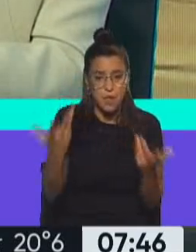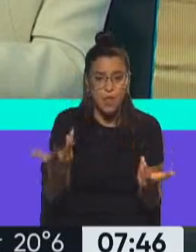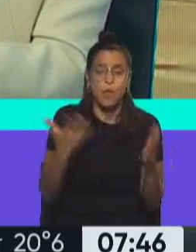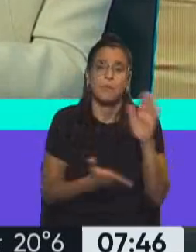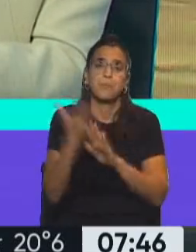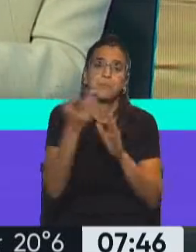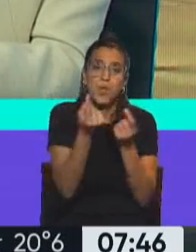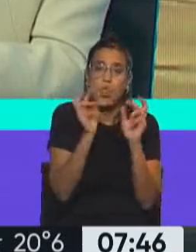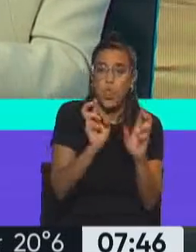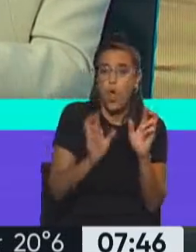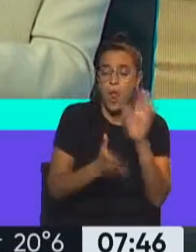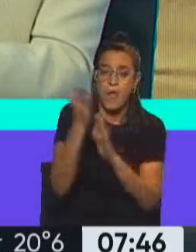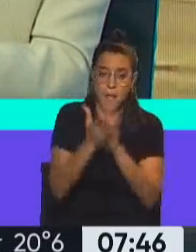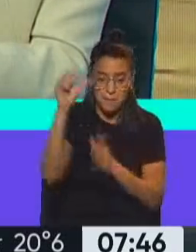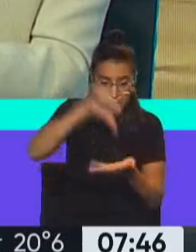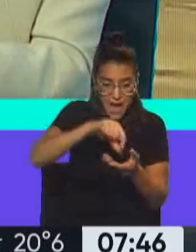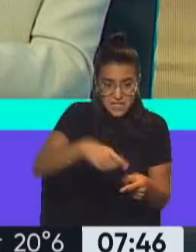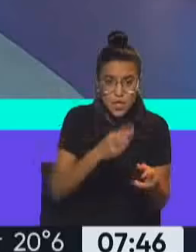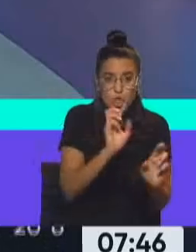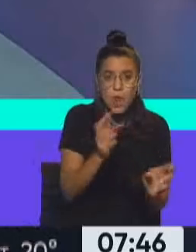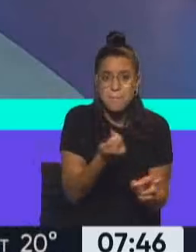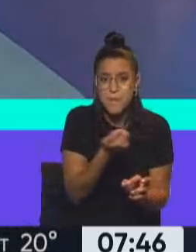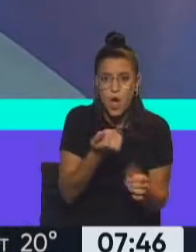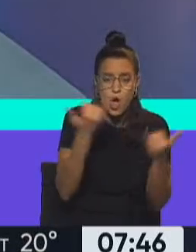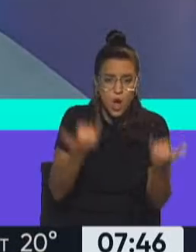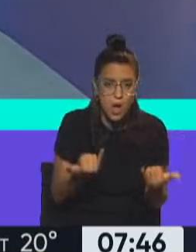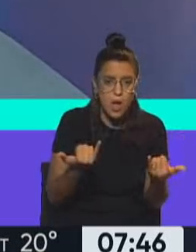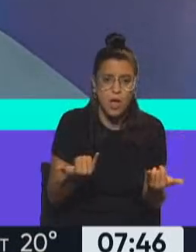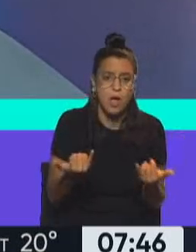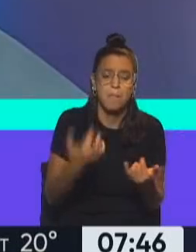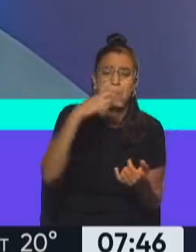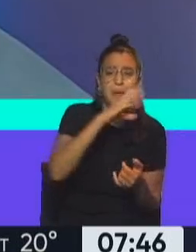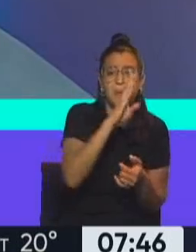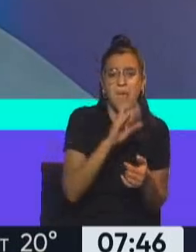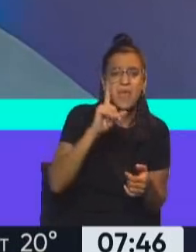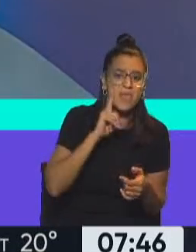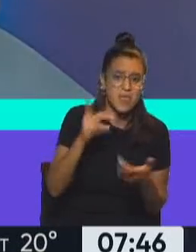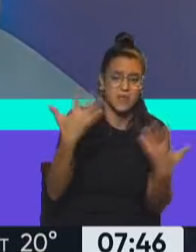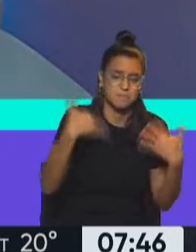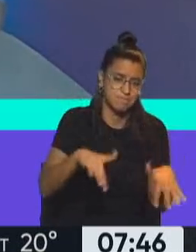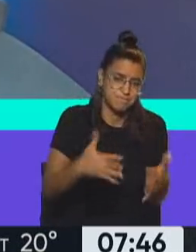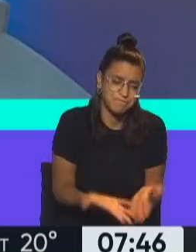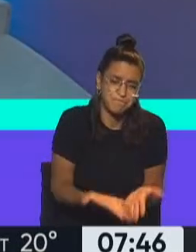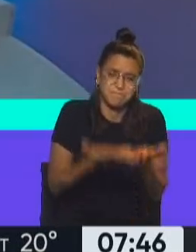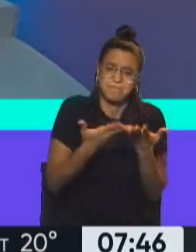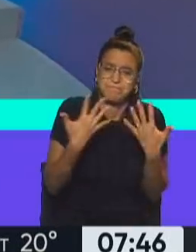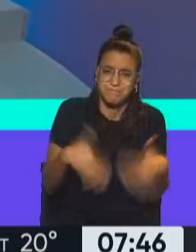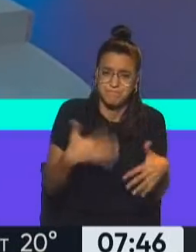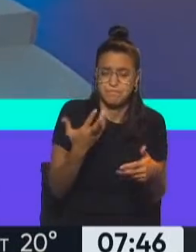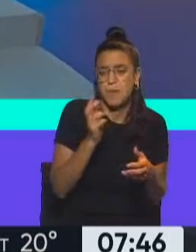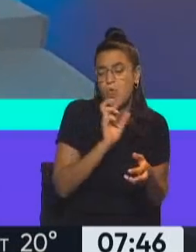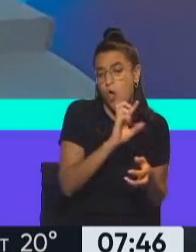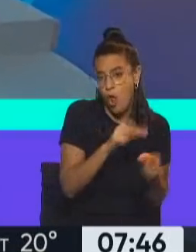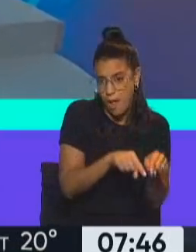sigan siendo se dólares en un país donde tiene un pedir completo fuera del país en moneda